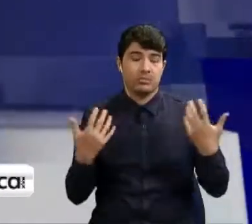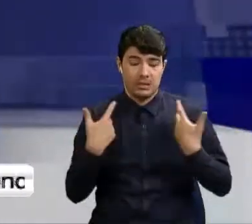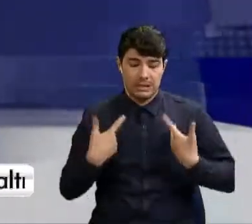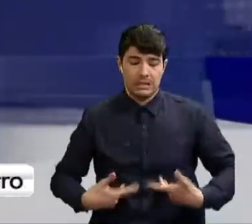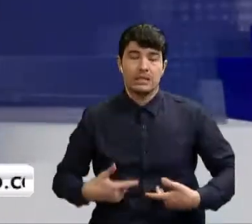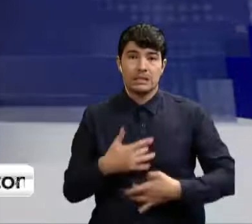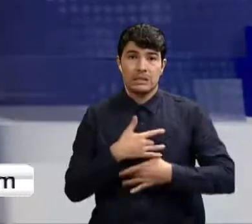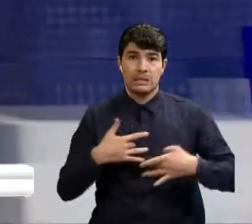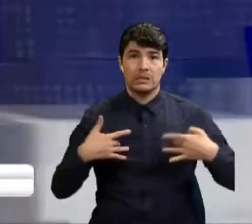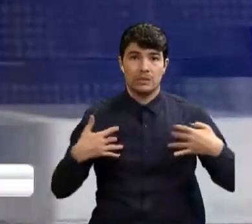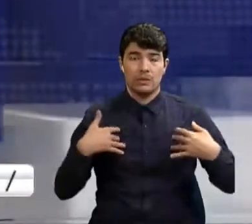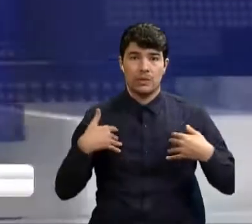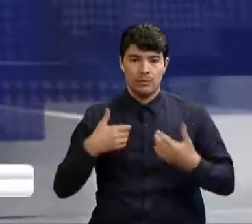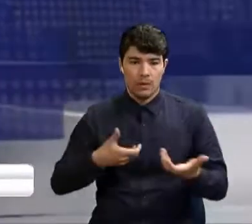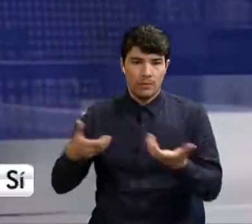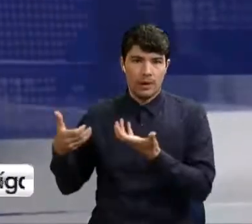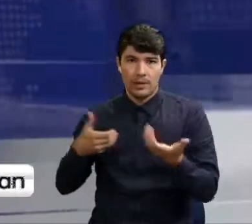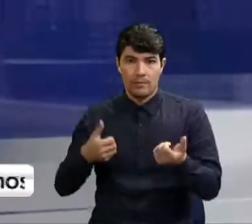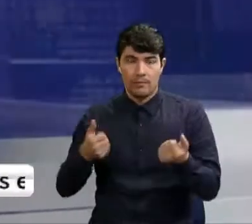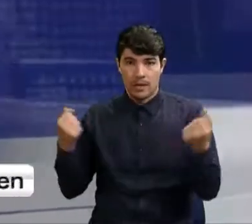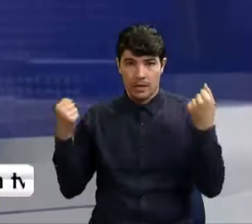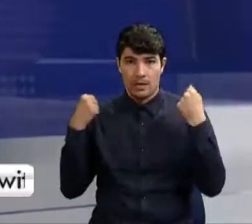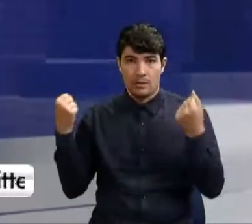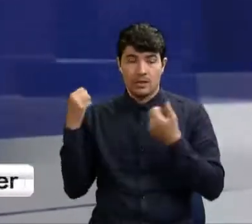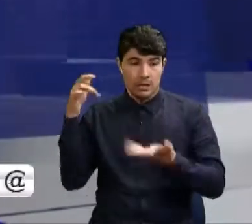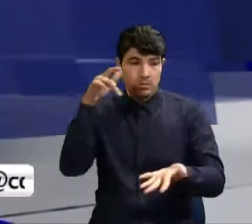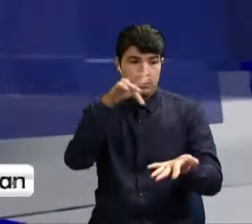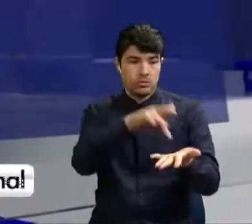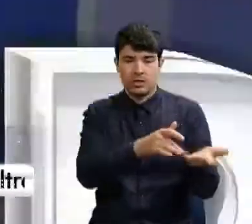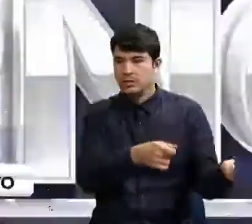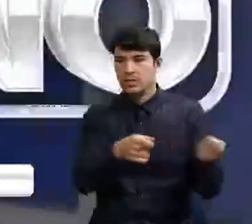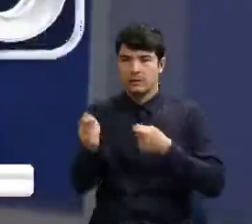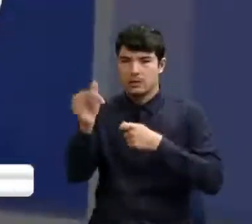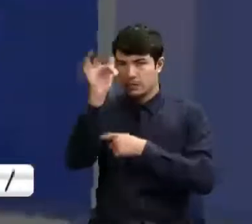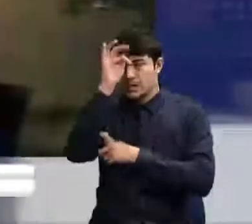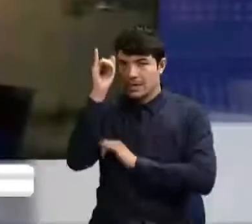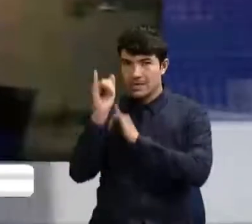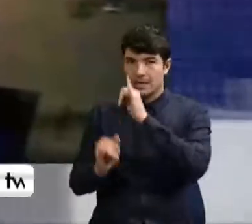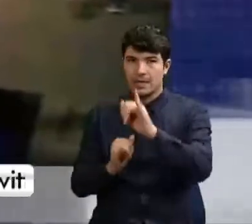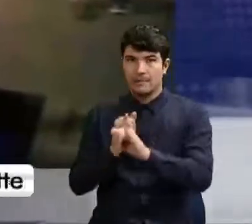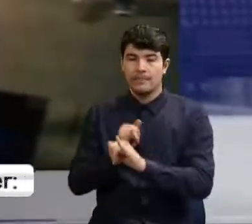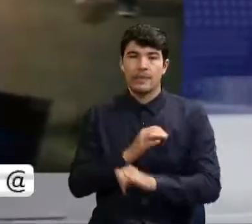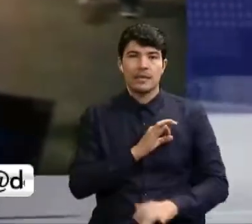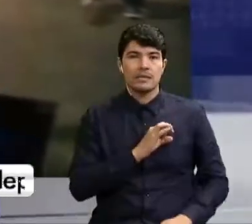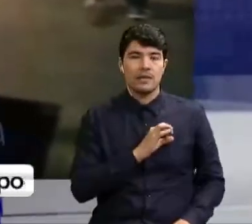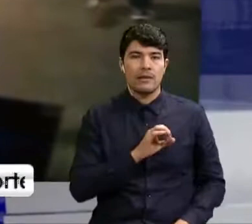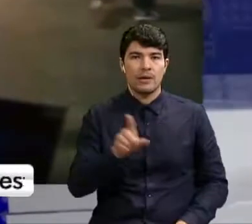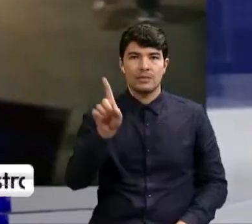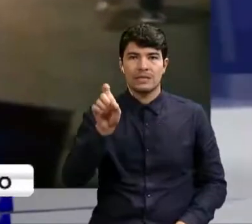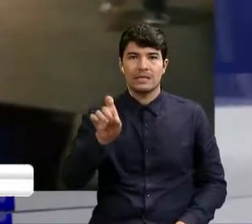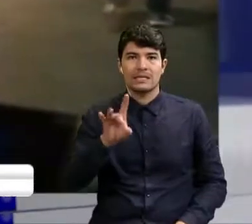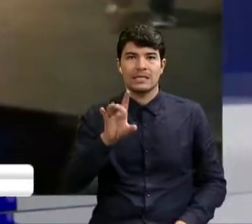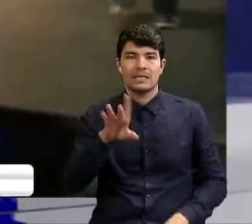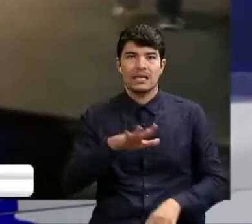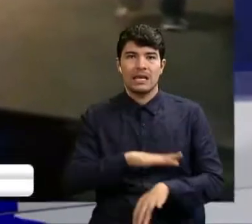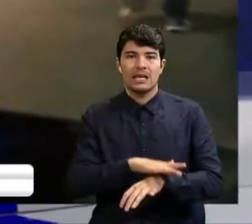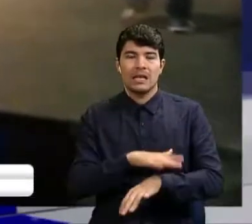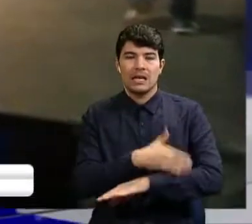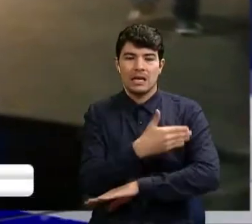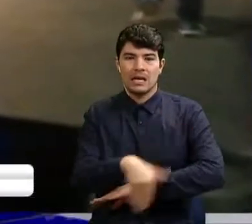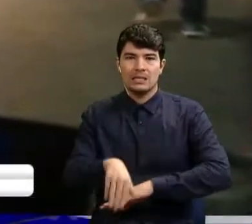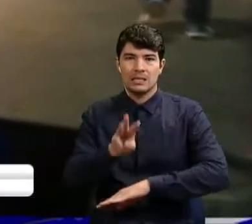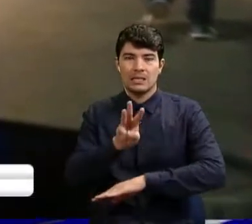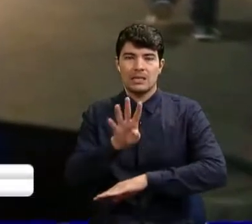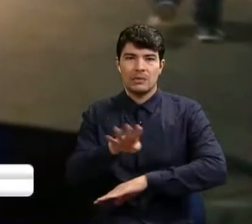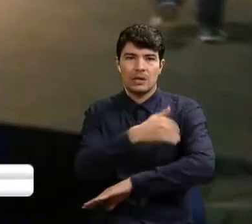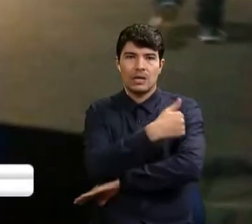bomberos de piedecuesta llega hasta el sitio y traslada a la afectada al hospital internacional sábado 6 y 15 de la tarde calle 34 con